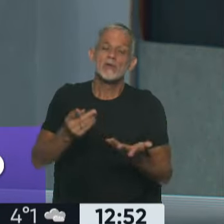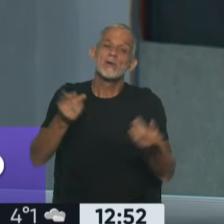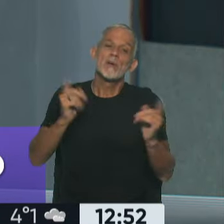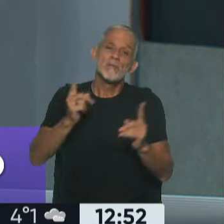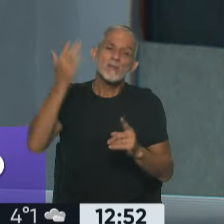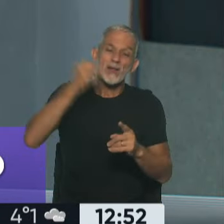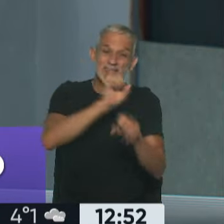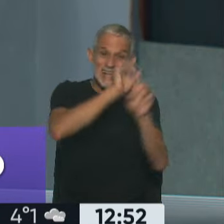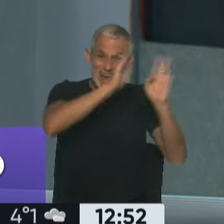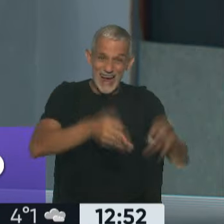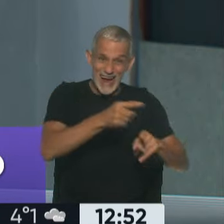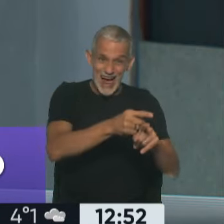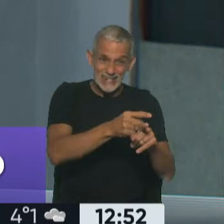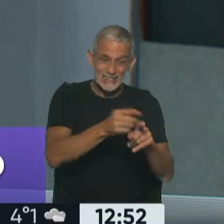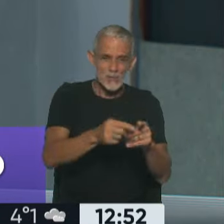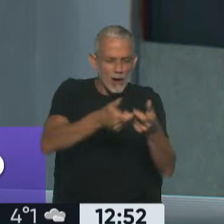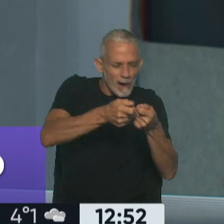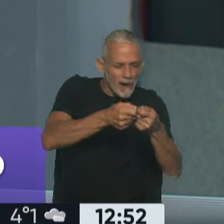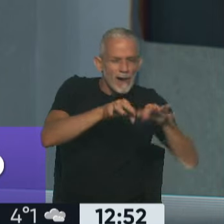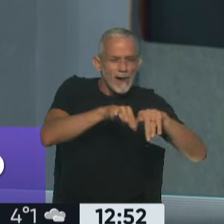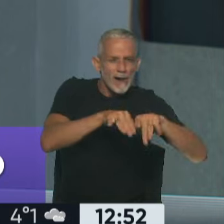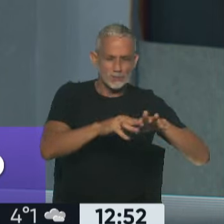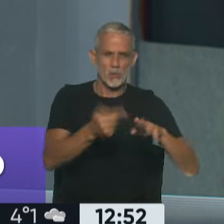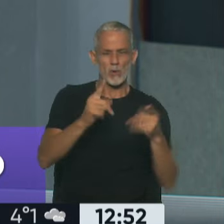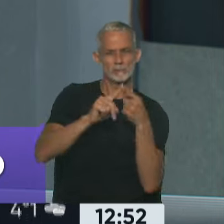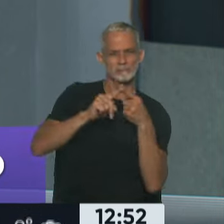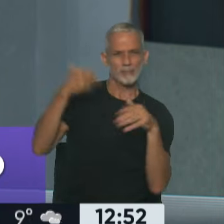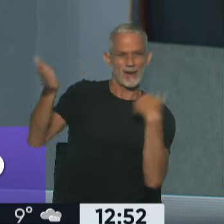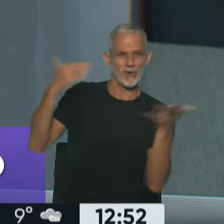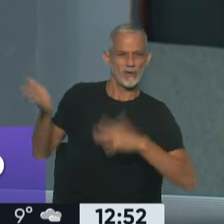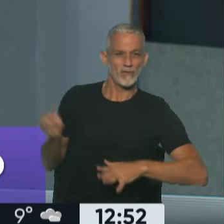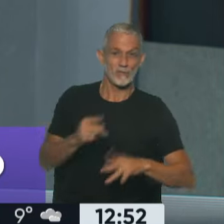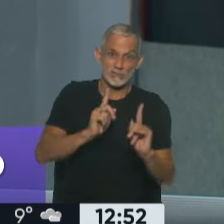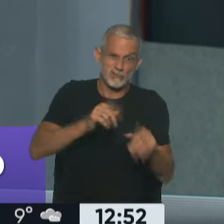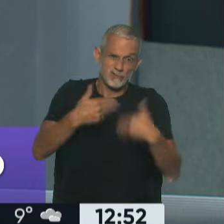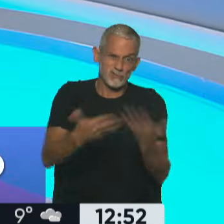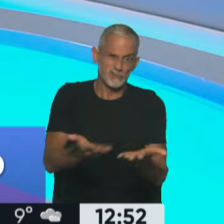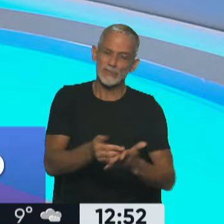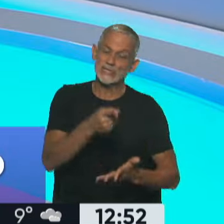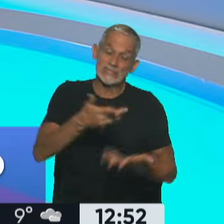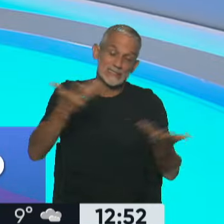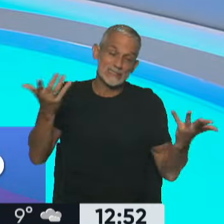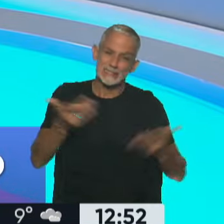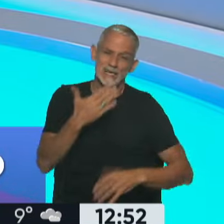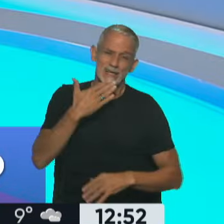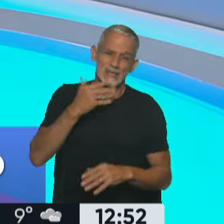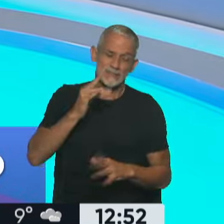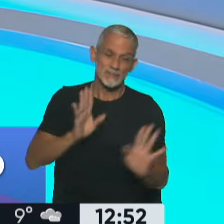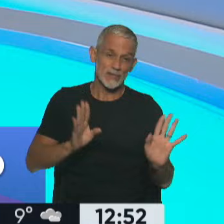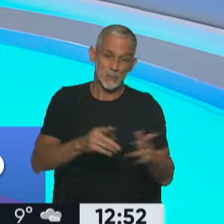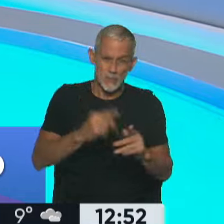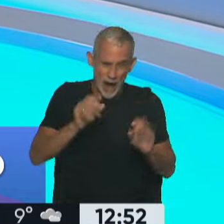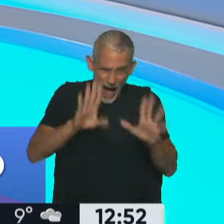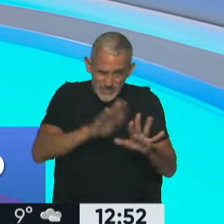reincidencia desde las cárceles a través de los dispositivos móviles, los hechos delictivos que continúan. Bueno, eso es un gran disparate. Se maneja como si estuviese en